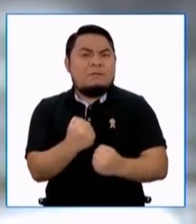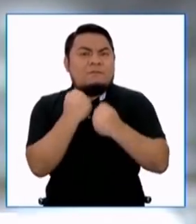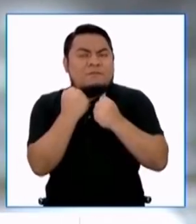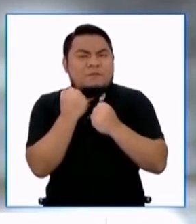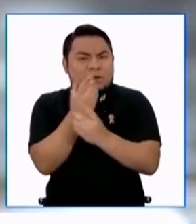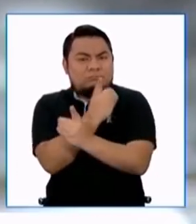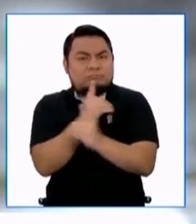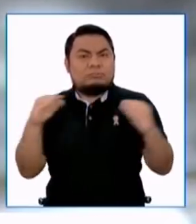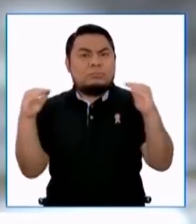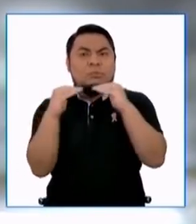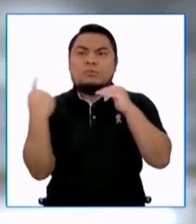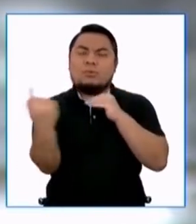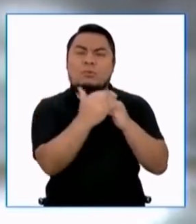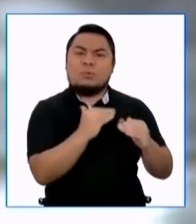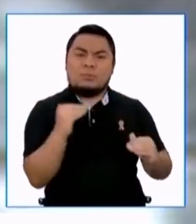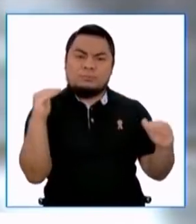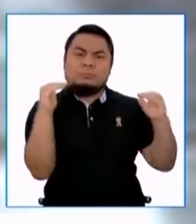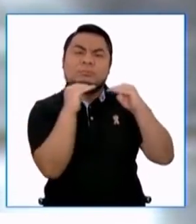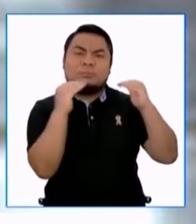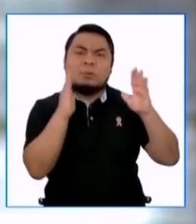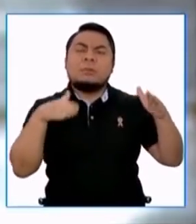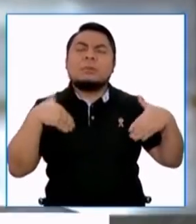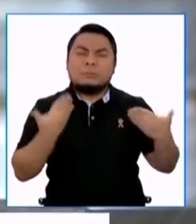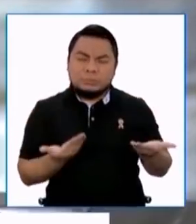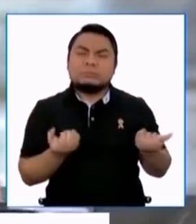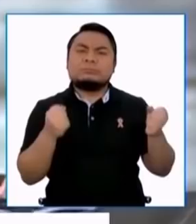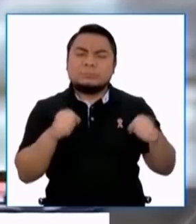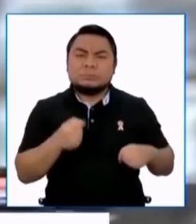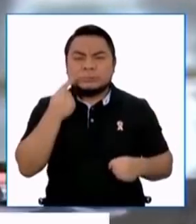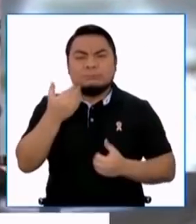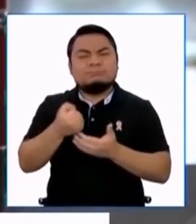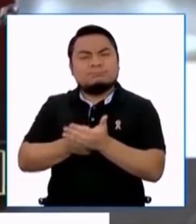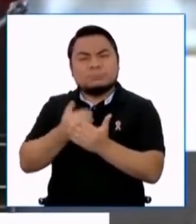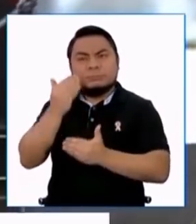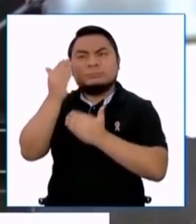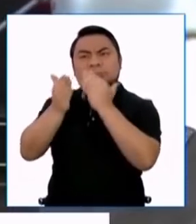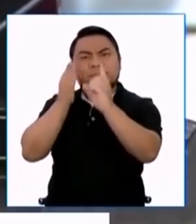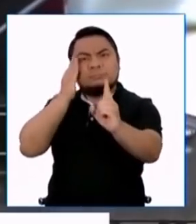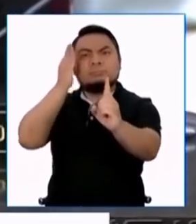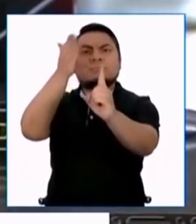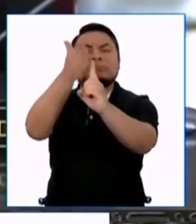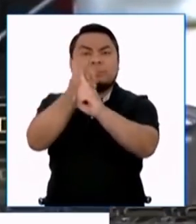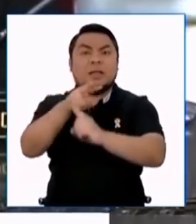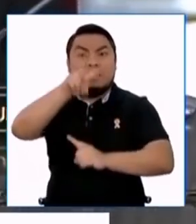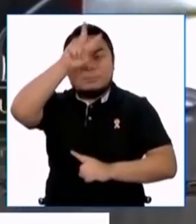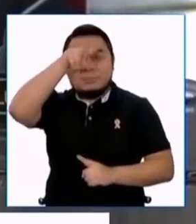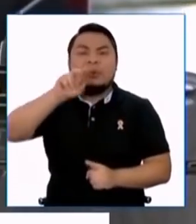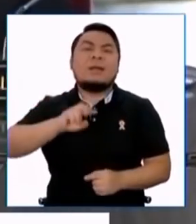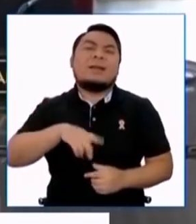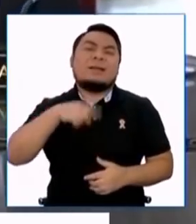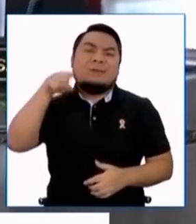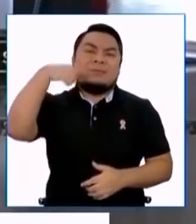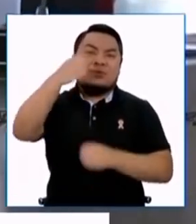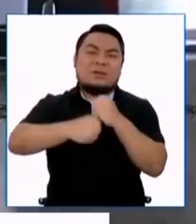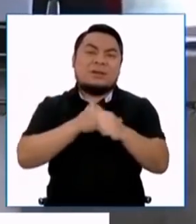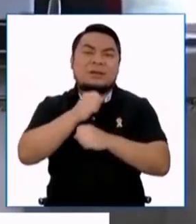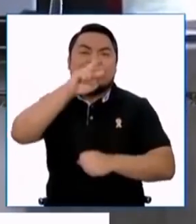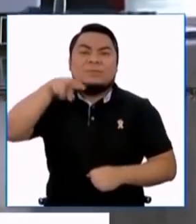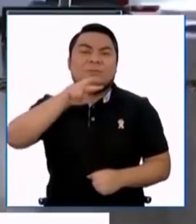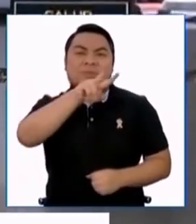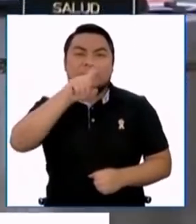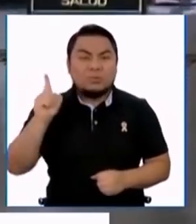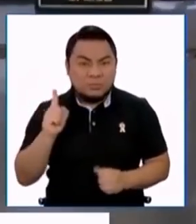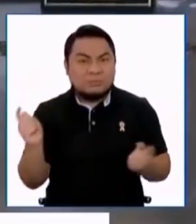fortalecimiento de la democracia para conducir al Perú al bicentenario. Estoy